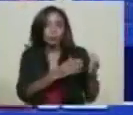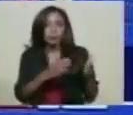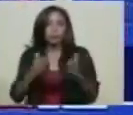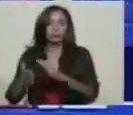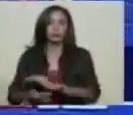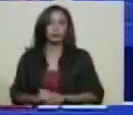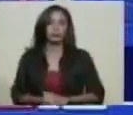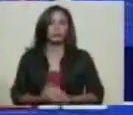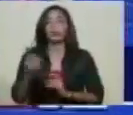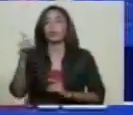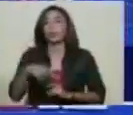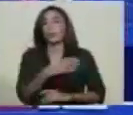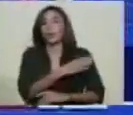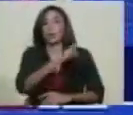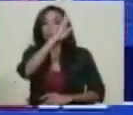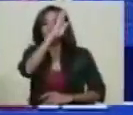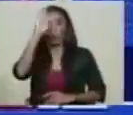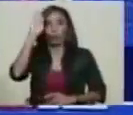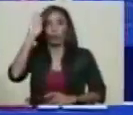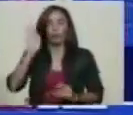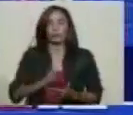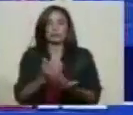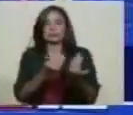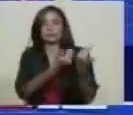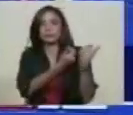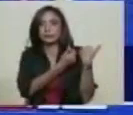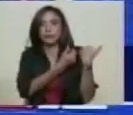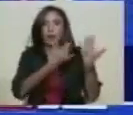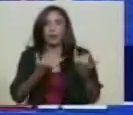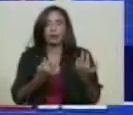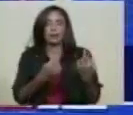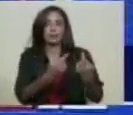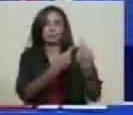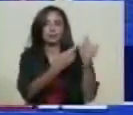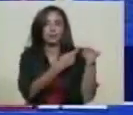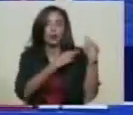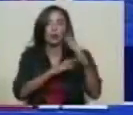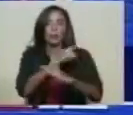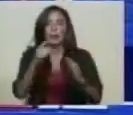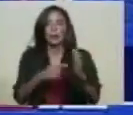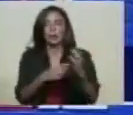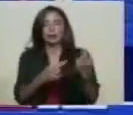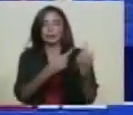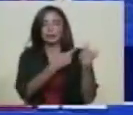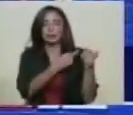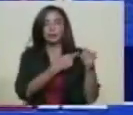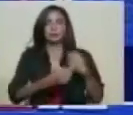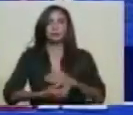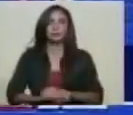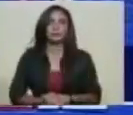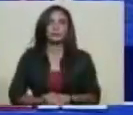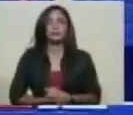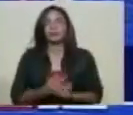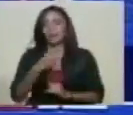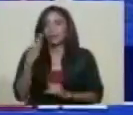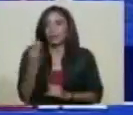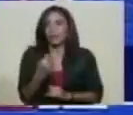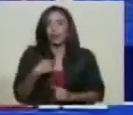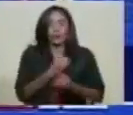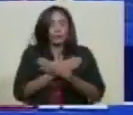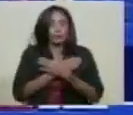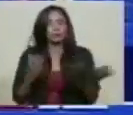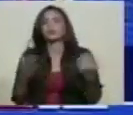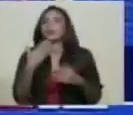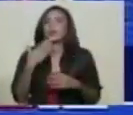compañero Diosdado, que lleva encima tremenda responsabilidad. De verdad, yo le quiero dar las gracias públicas a